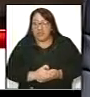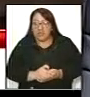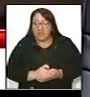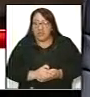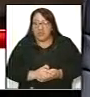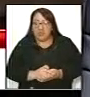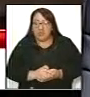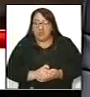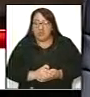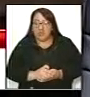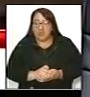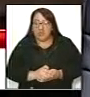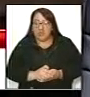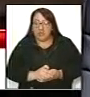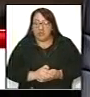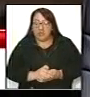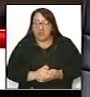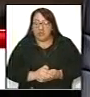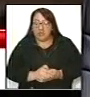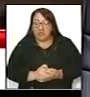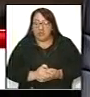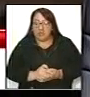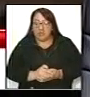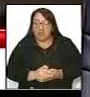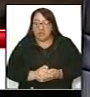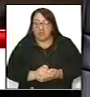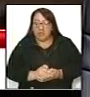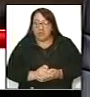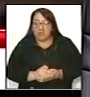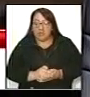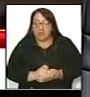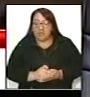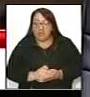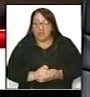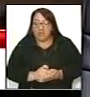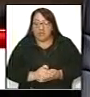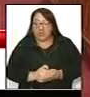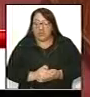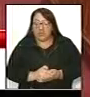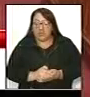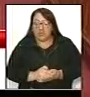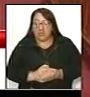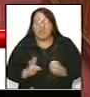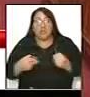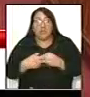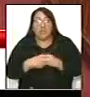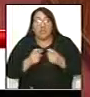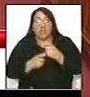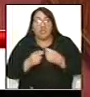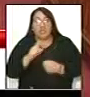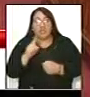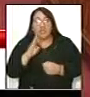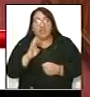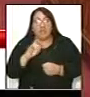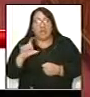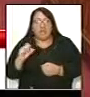Después de haber dicho esto, una interrupción para el congresista, señora presidenta. Tiene la interrupción congresista